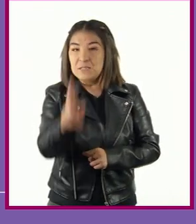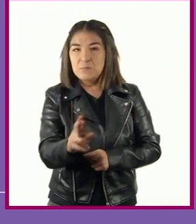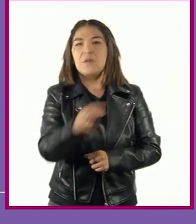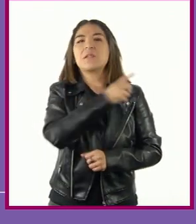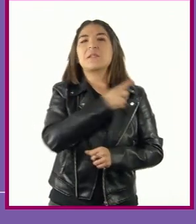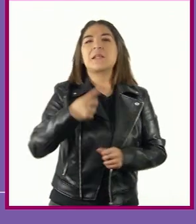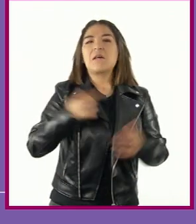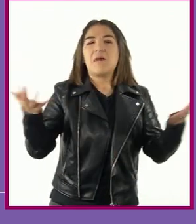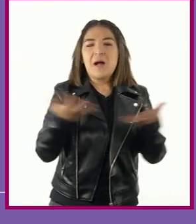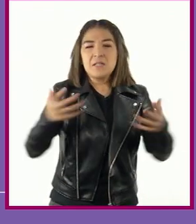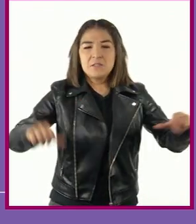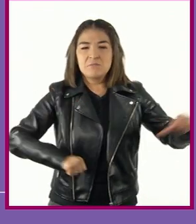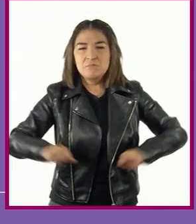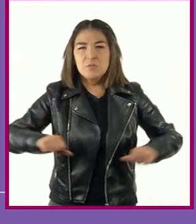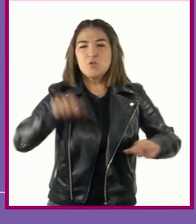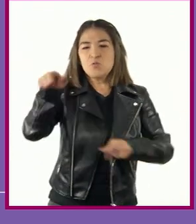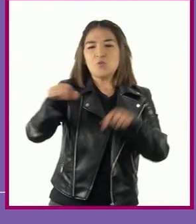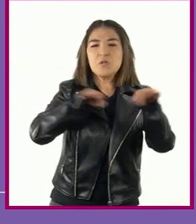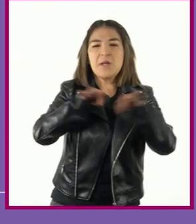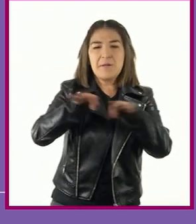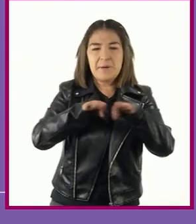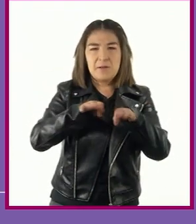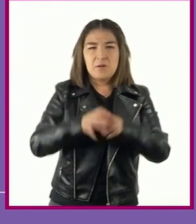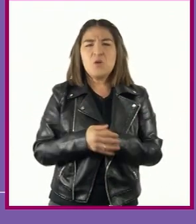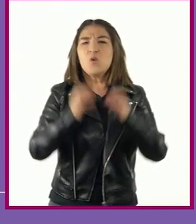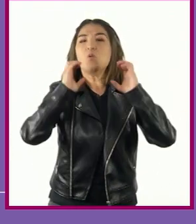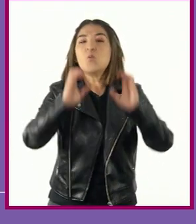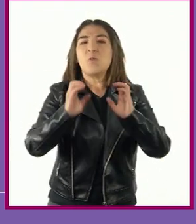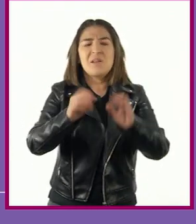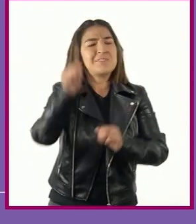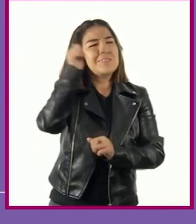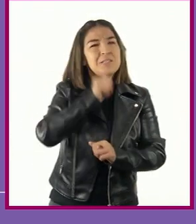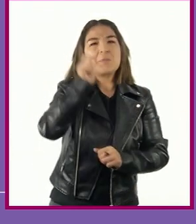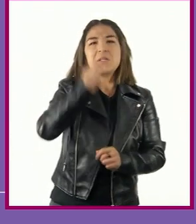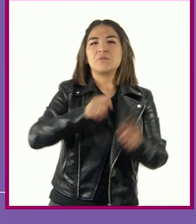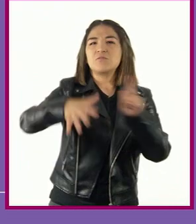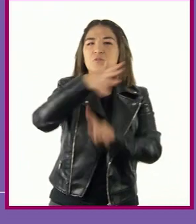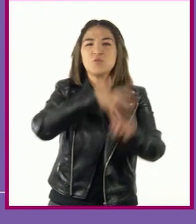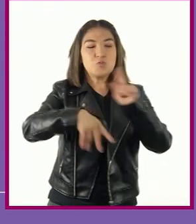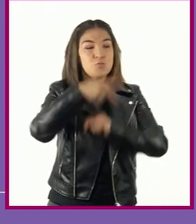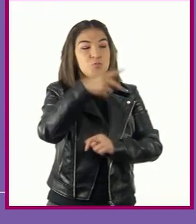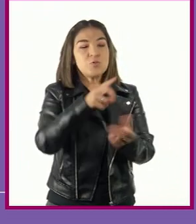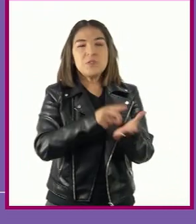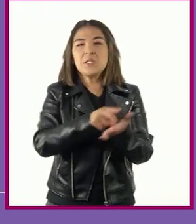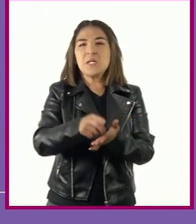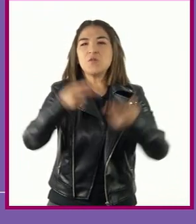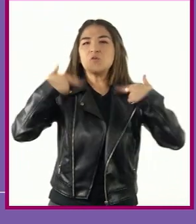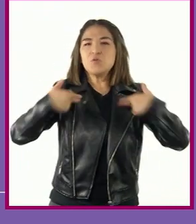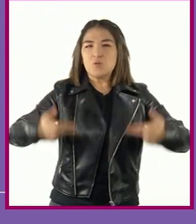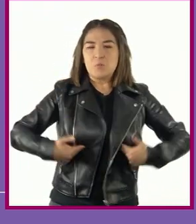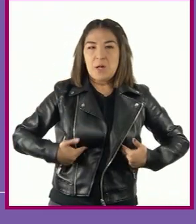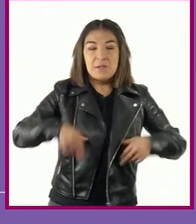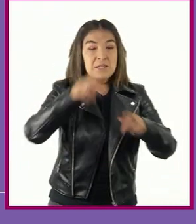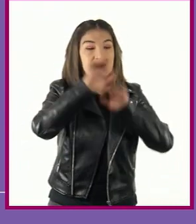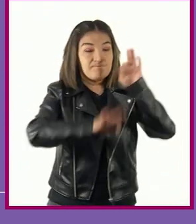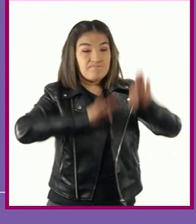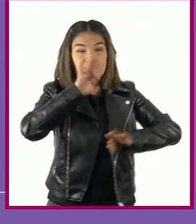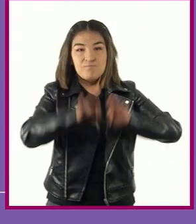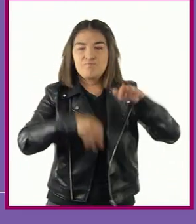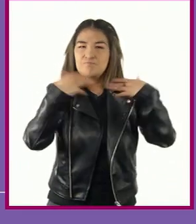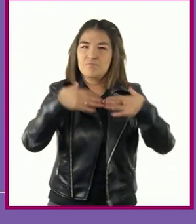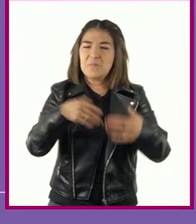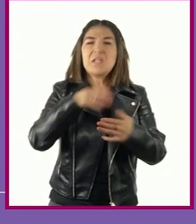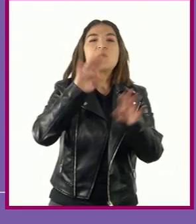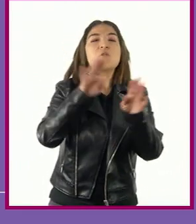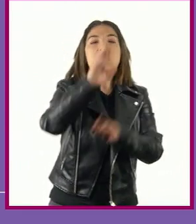deben actuar los servidores públicos, cuidando en todo momento los derechos humanos. Su trato debe estar libre